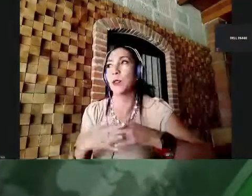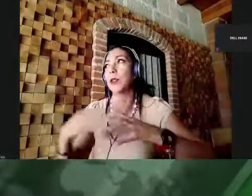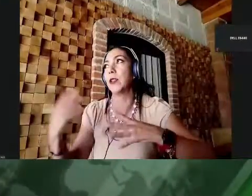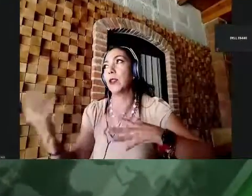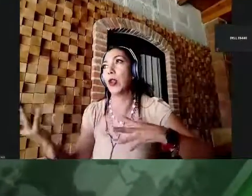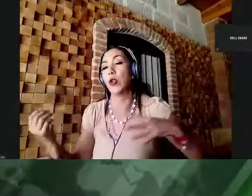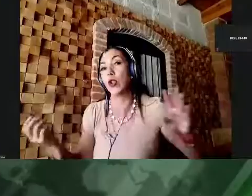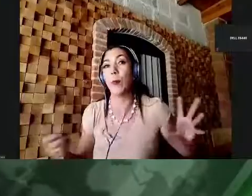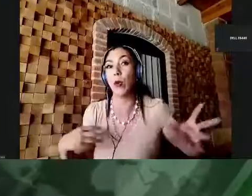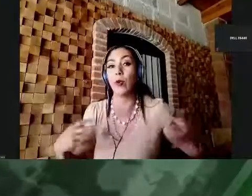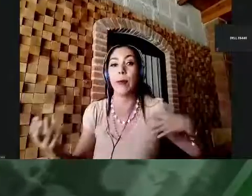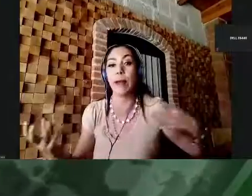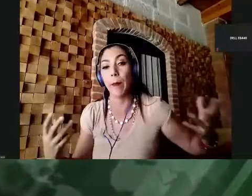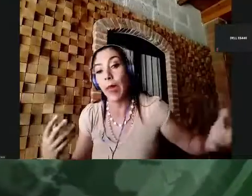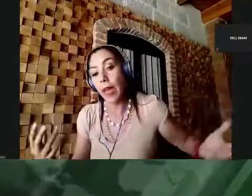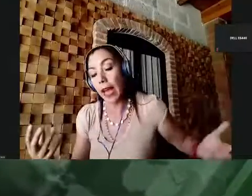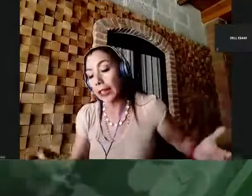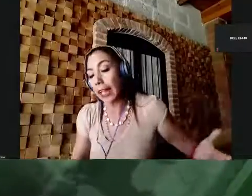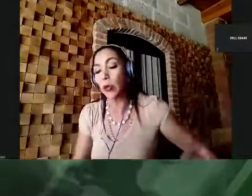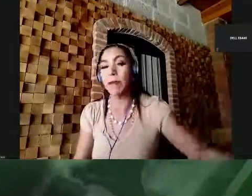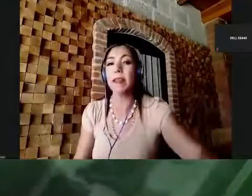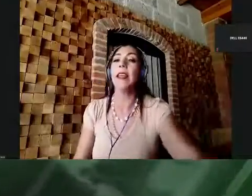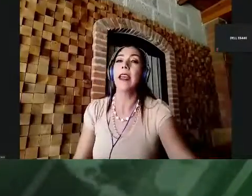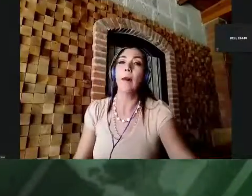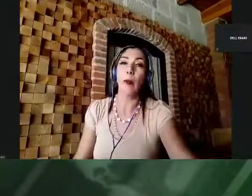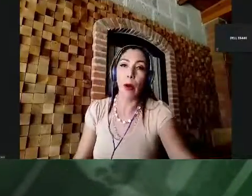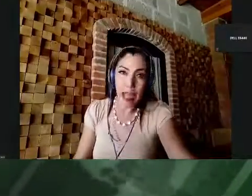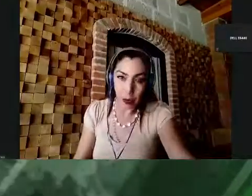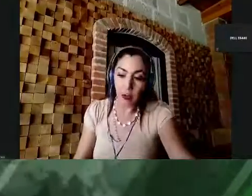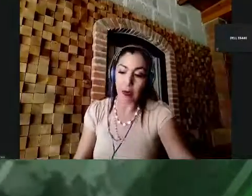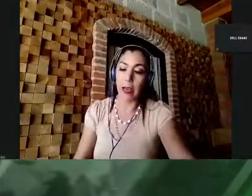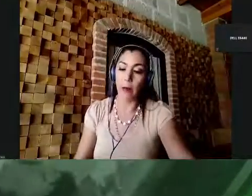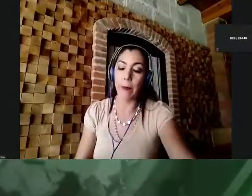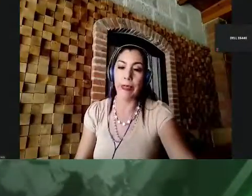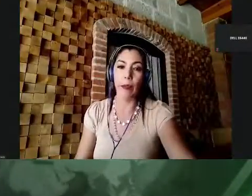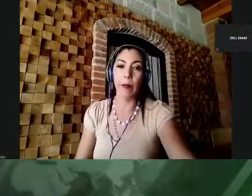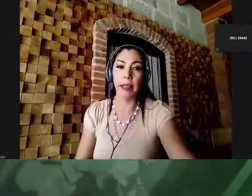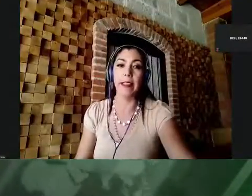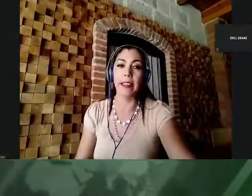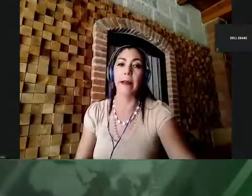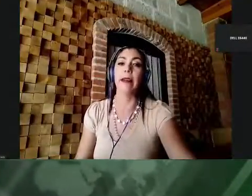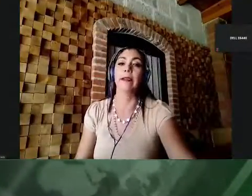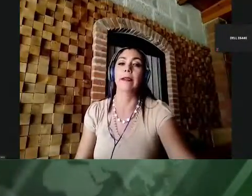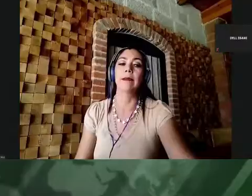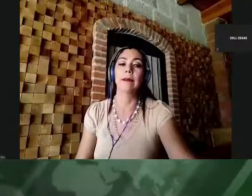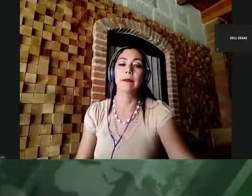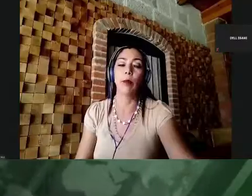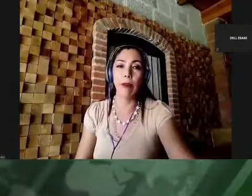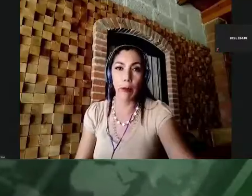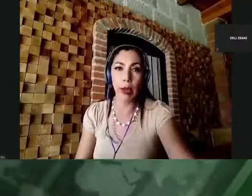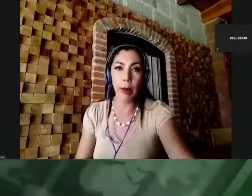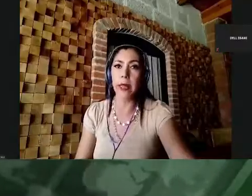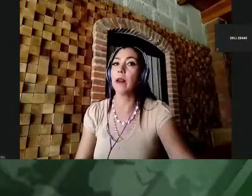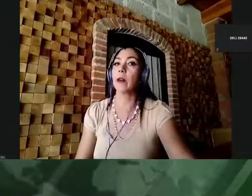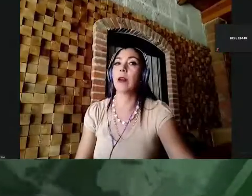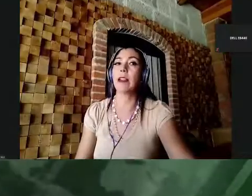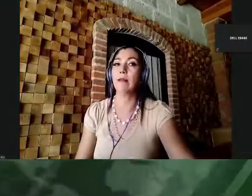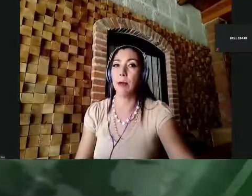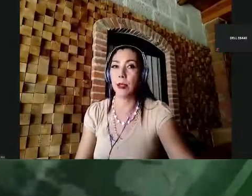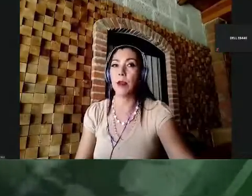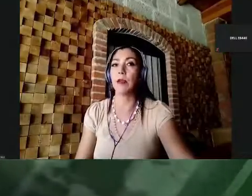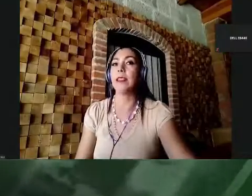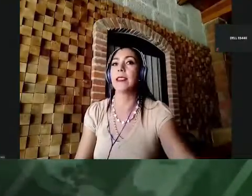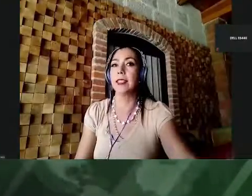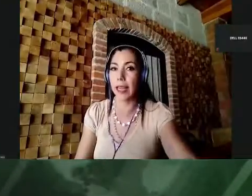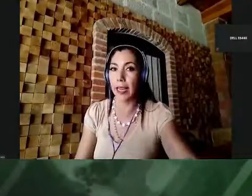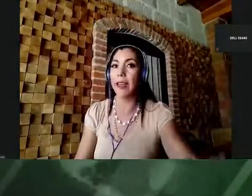después Estados Unidos, no, yo tampoco no estaba tan al tanto, en fin. Por ello, ahora Marcelo Ebrard dice, a ver, por favor envíenos toda la